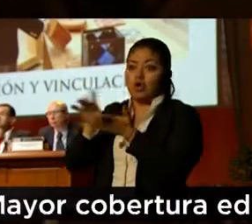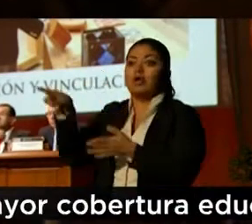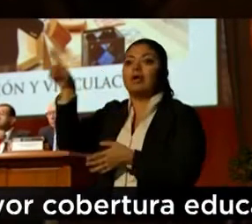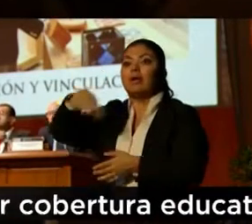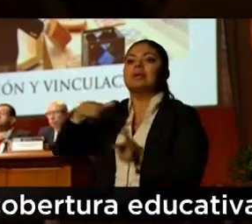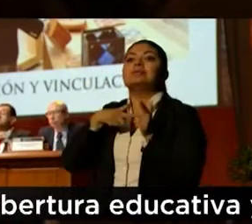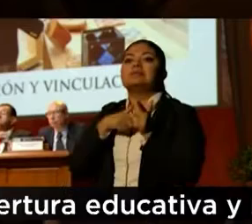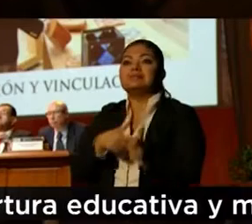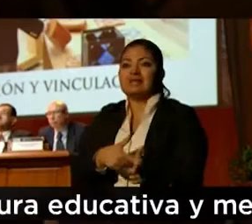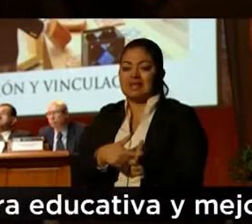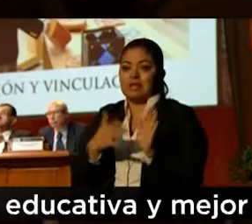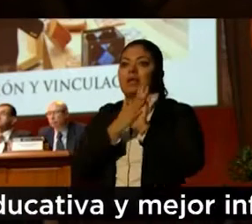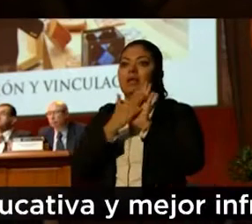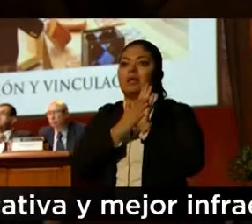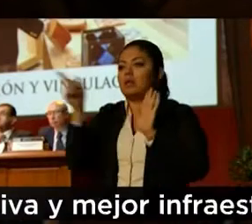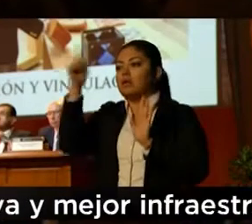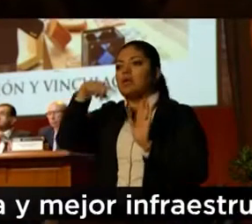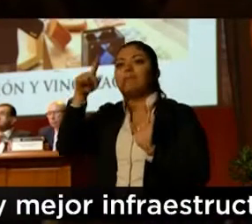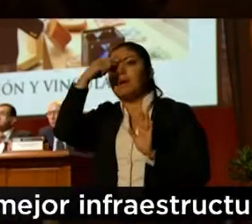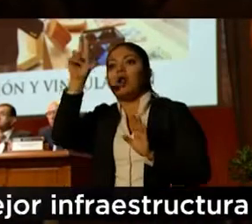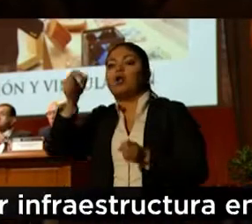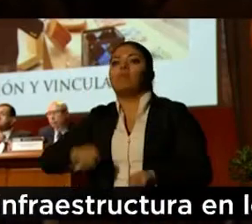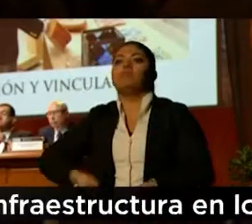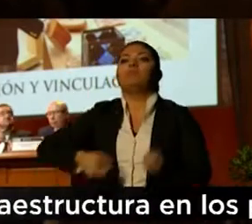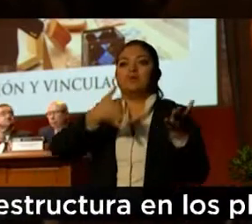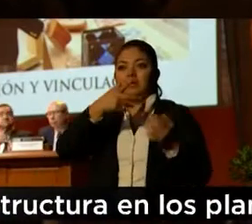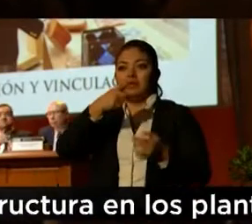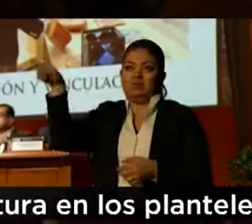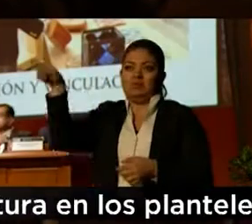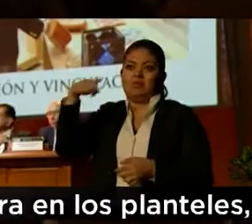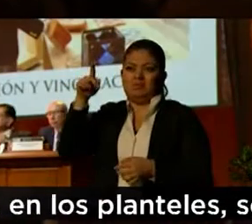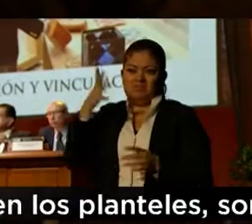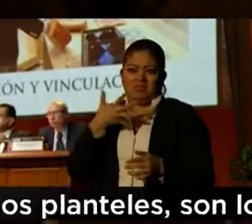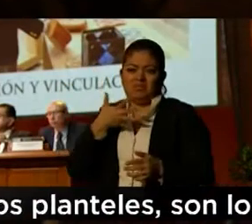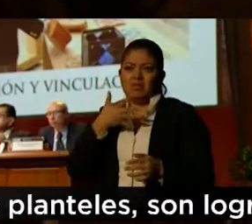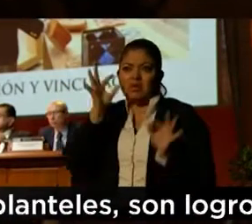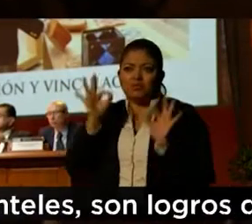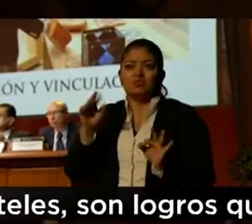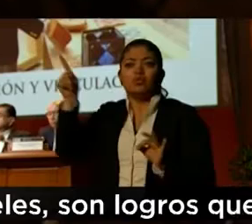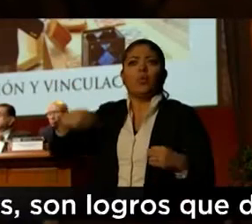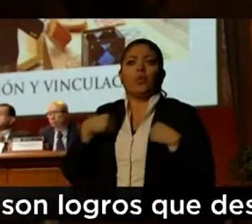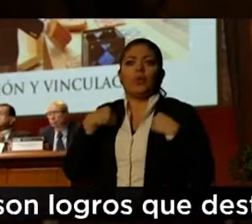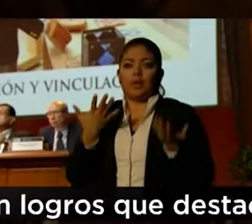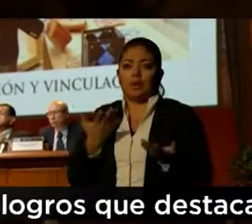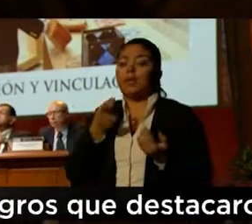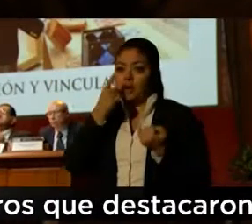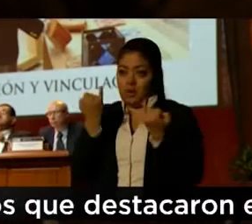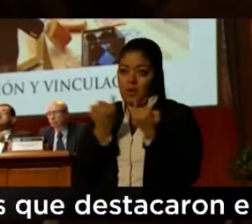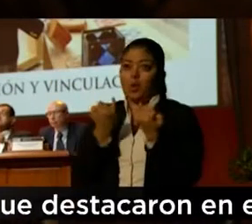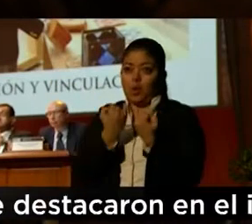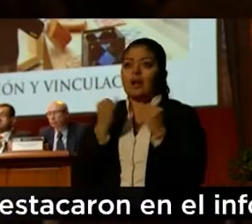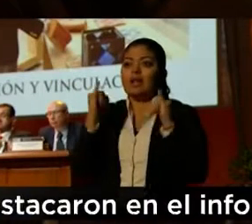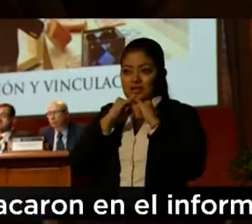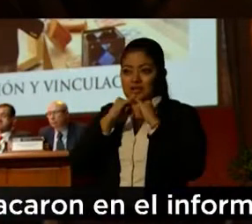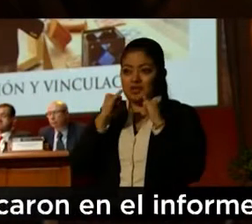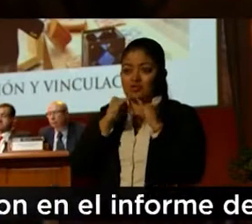esta orden ejecutiva no expulse a los estudiantes migrantes. Pero al igual que otras instituciones educativas